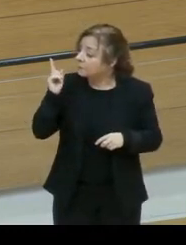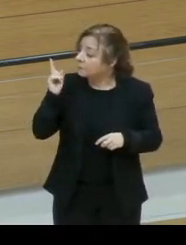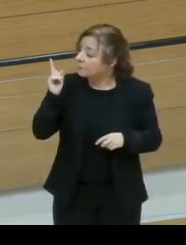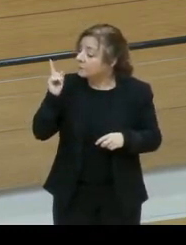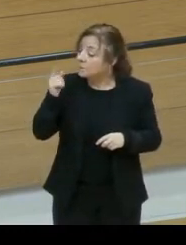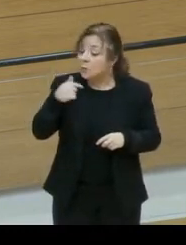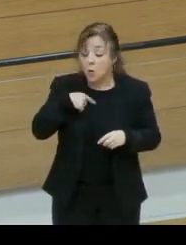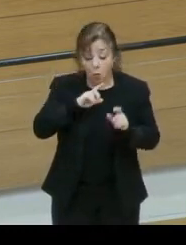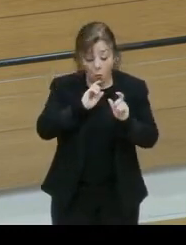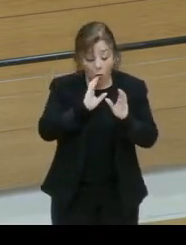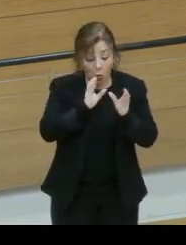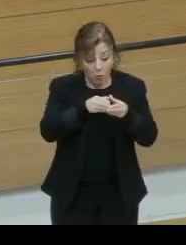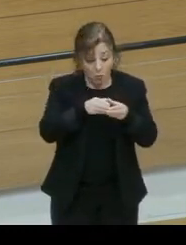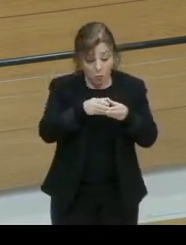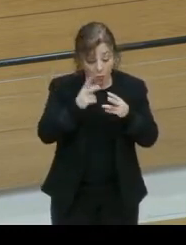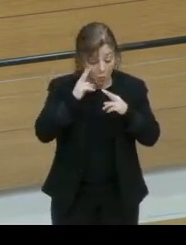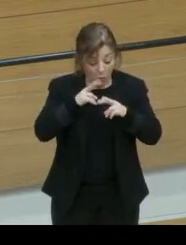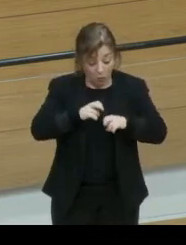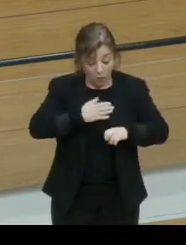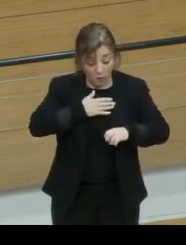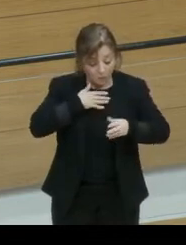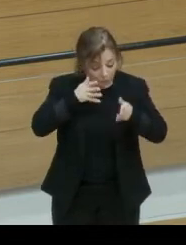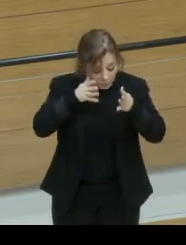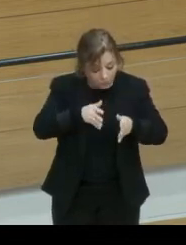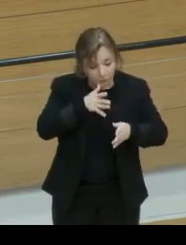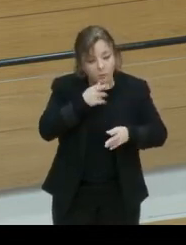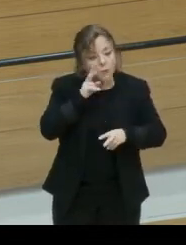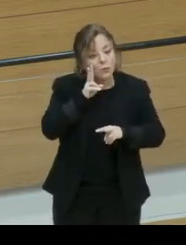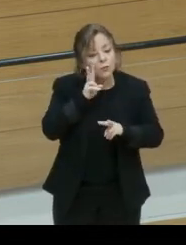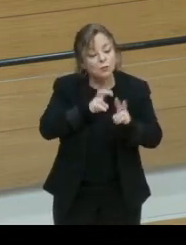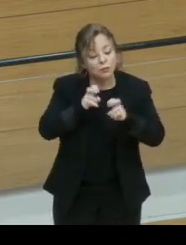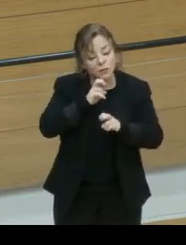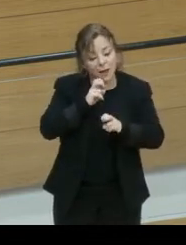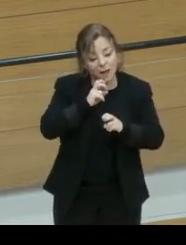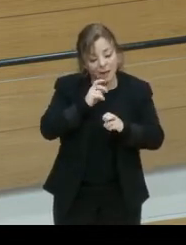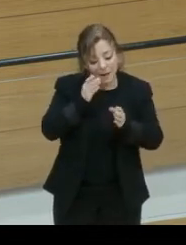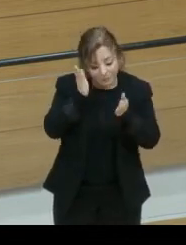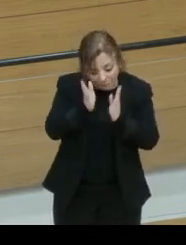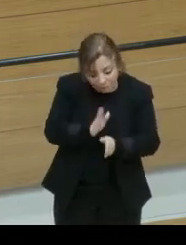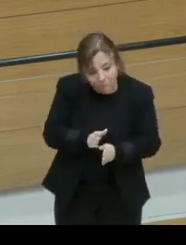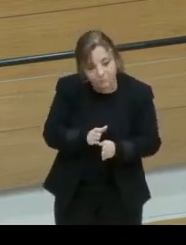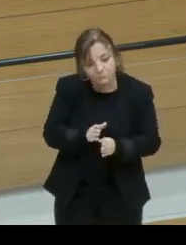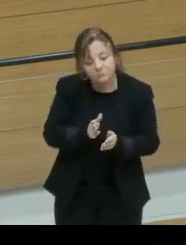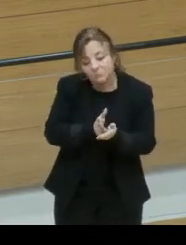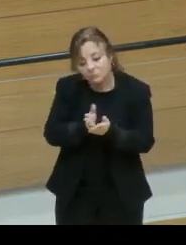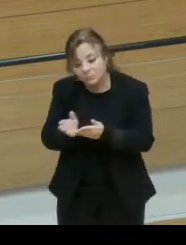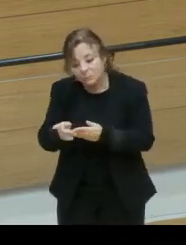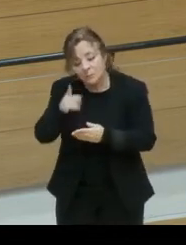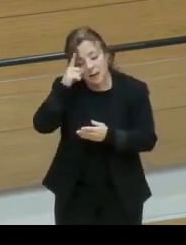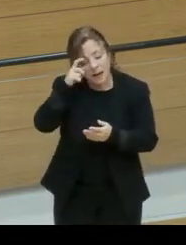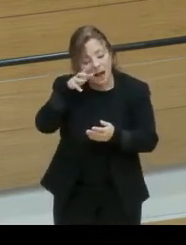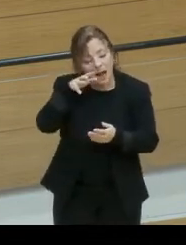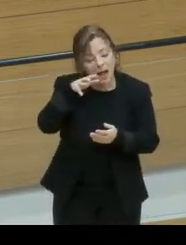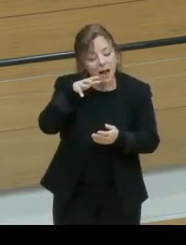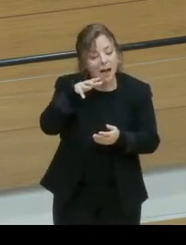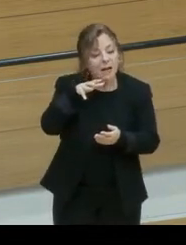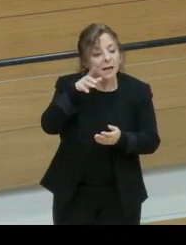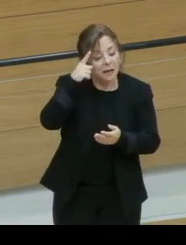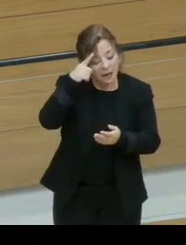y en mi grupo de investigación nos centramos en buscar una terapia alternativa para el cáncer cerebral, el glioblastoma.